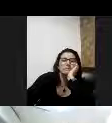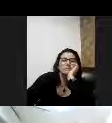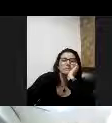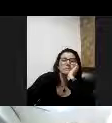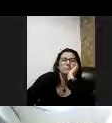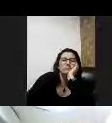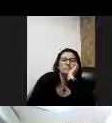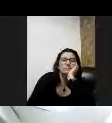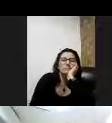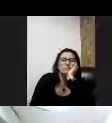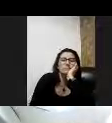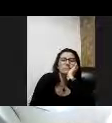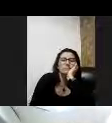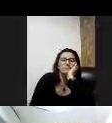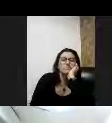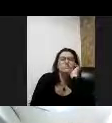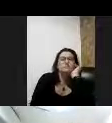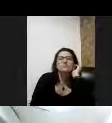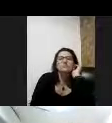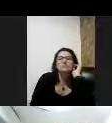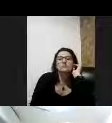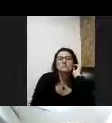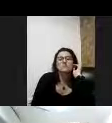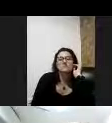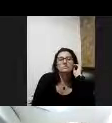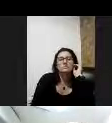sacar 5, ¿no?